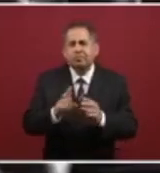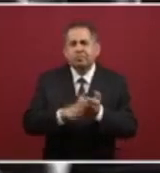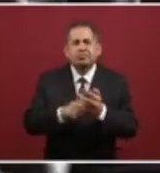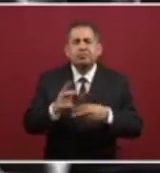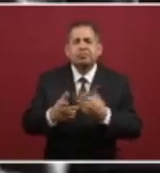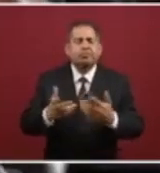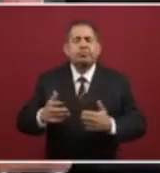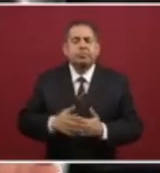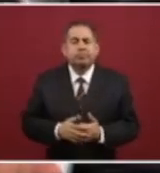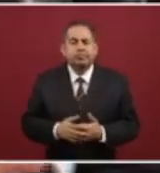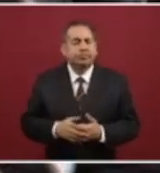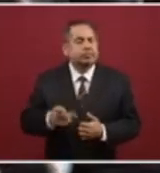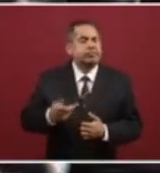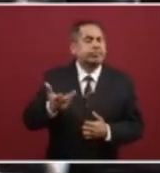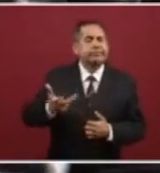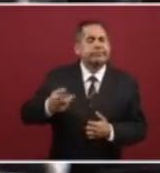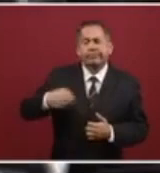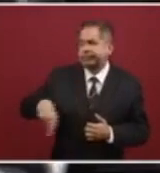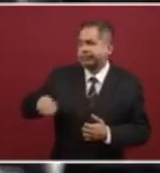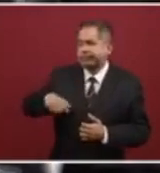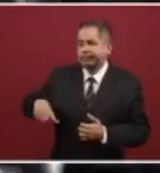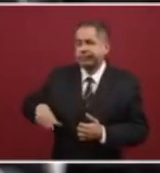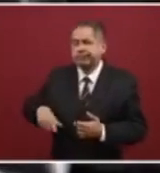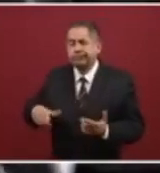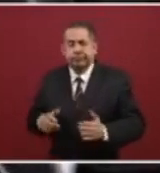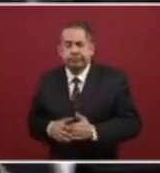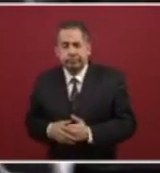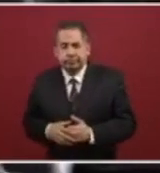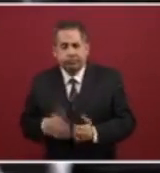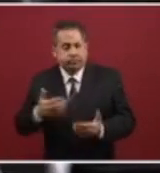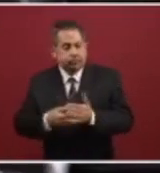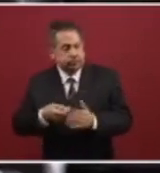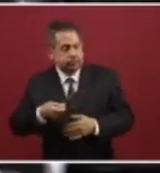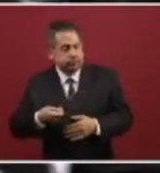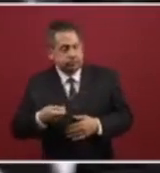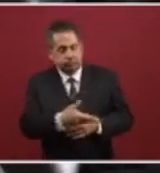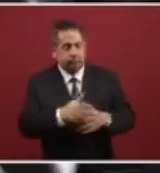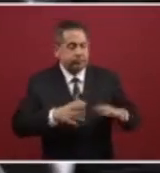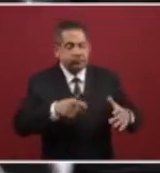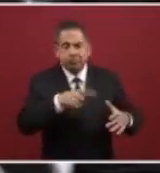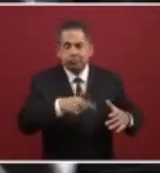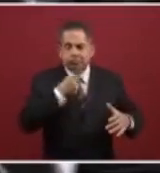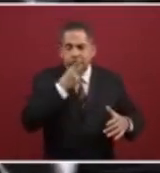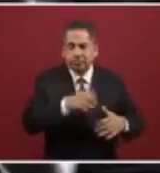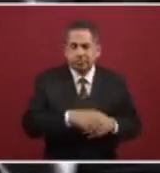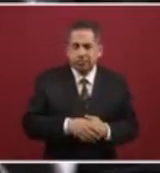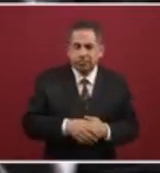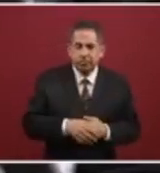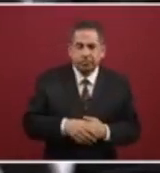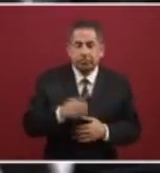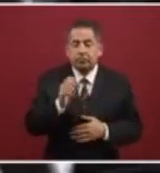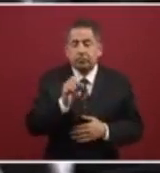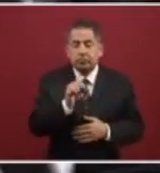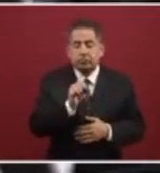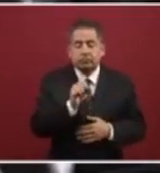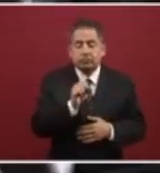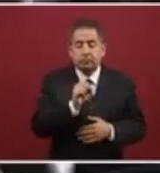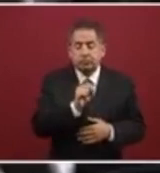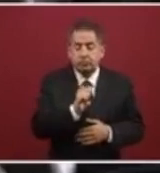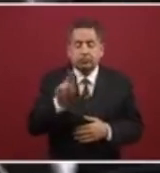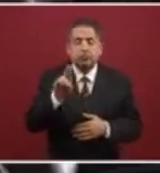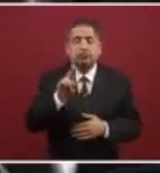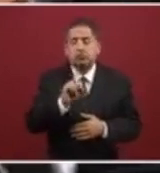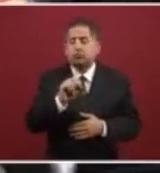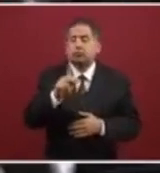esto? ¿Cómo lo está operando? Ahora ya se le denomina incluso el supersecretario, y es normal,